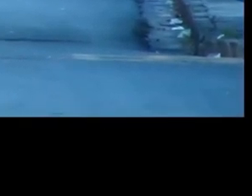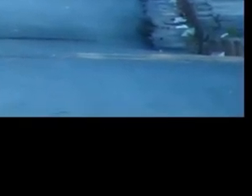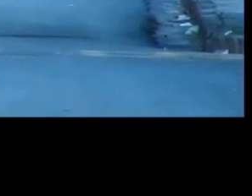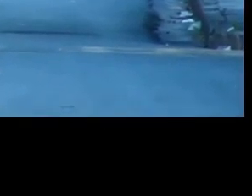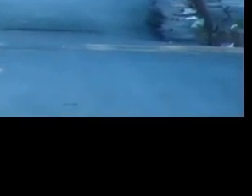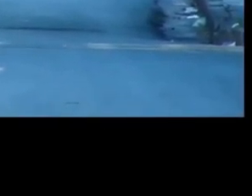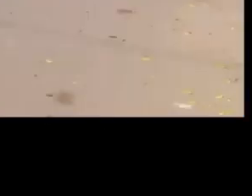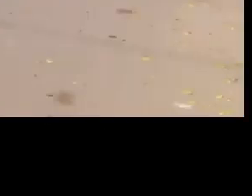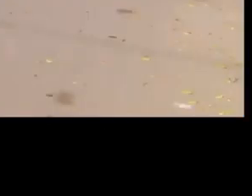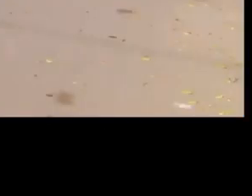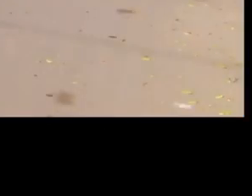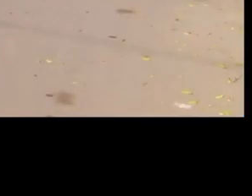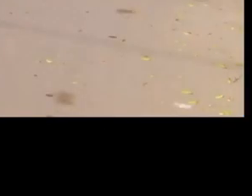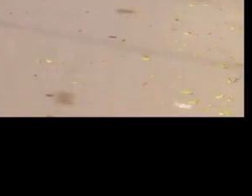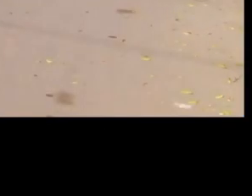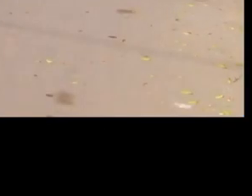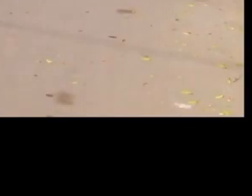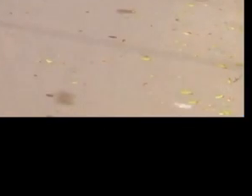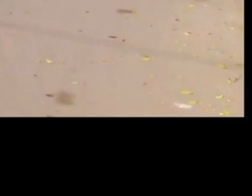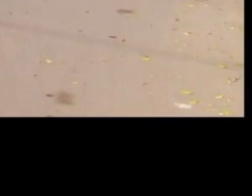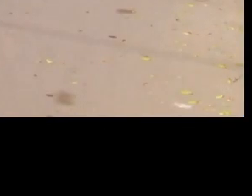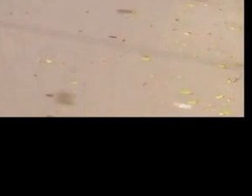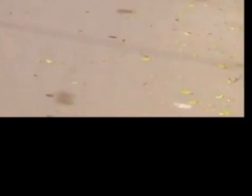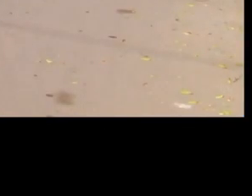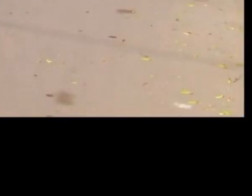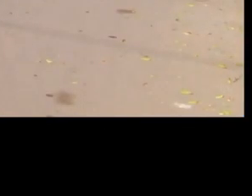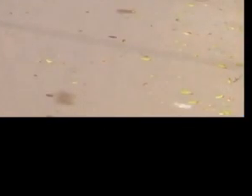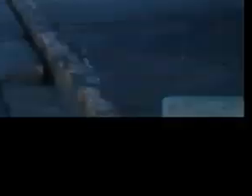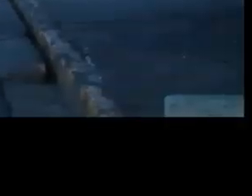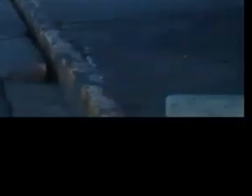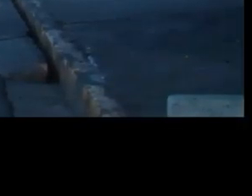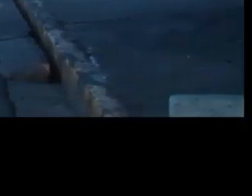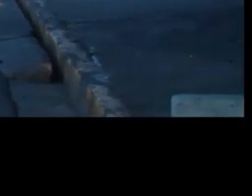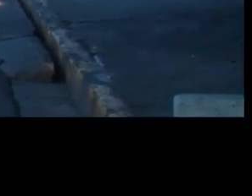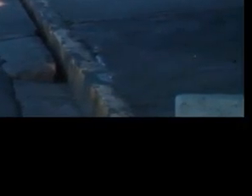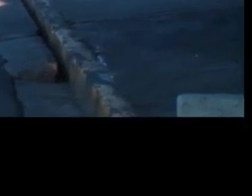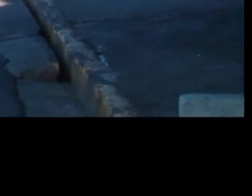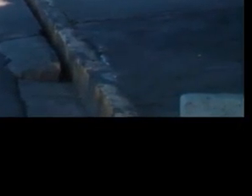para desarrollar precisamente este sector en nuestro país. Ya volvemos.